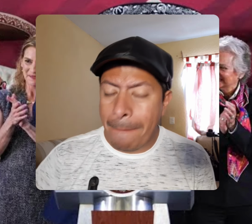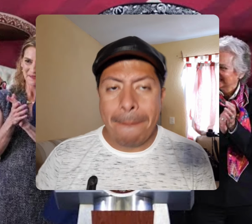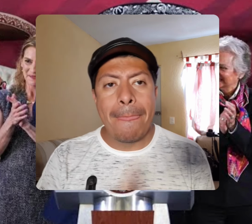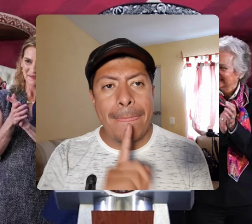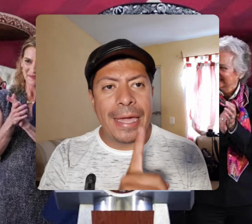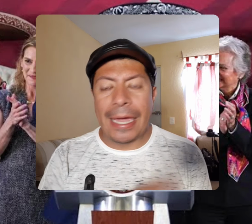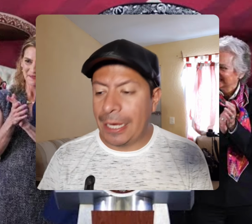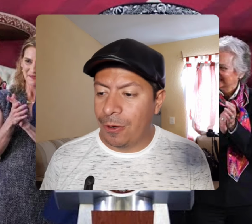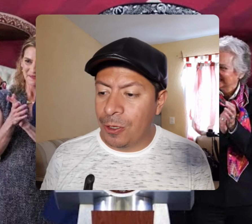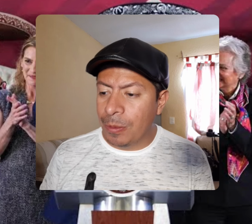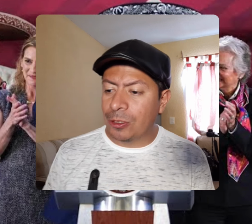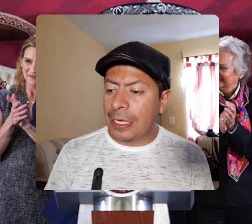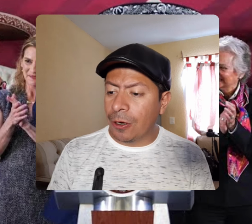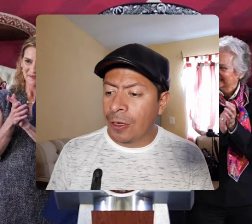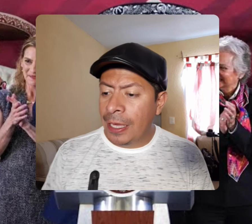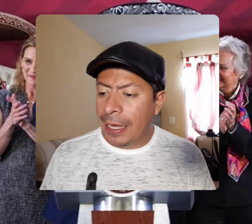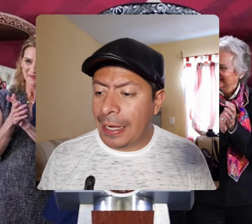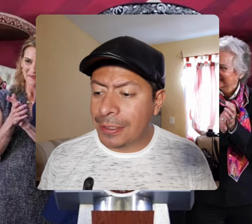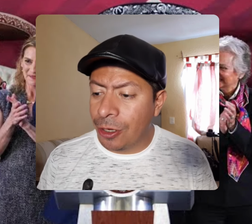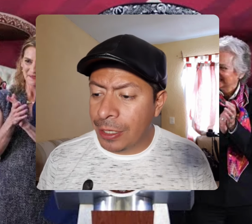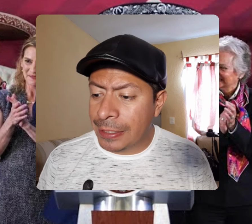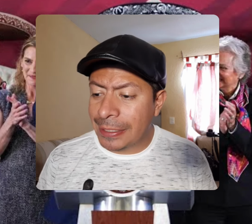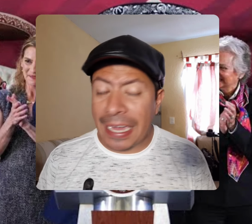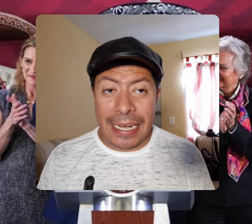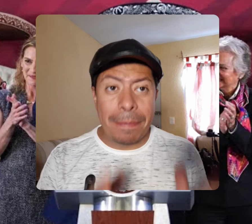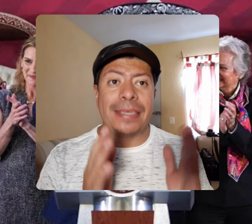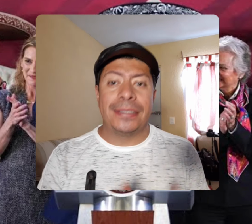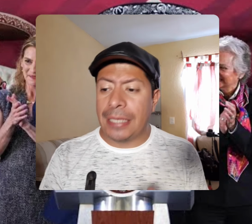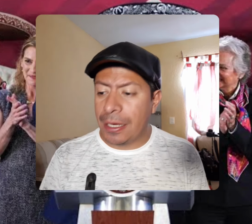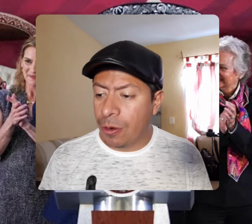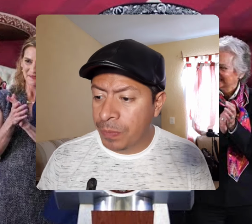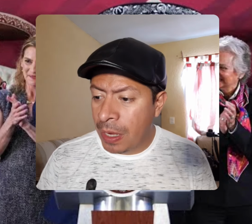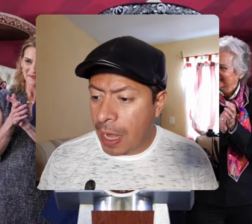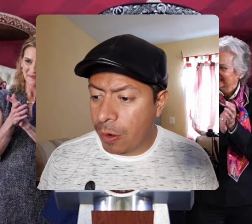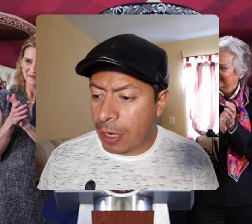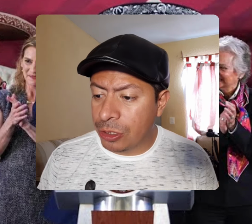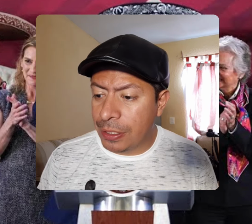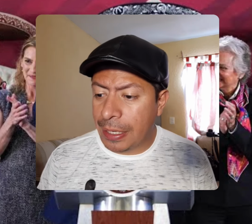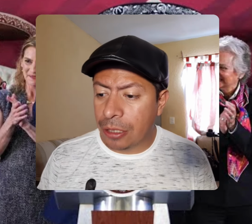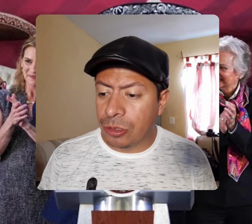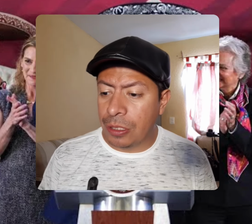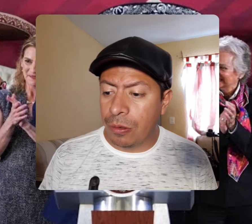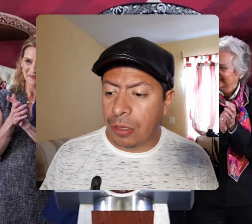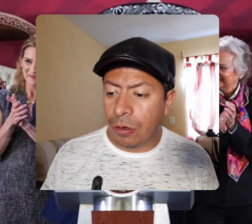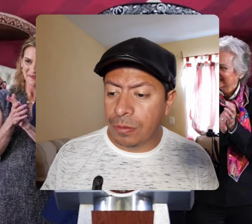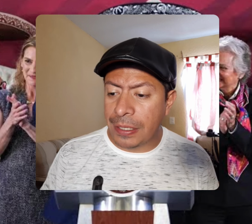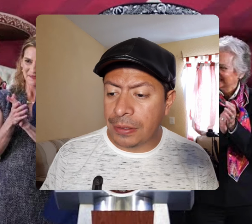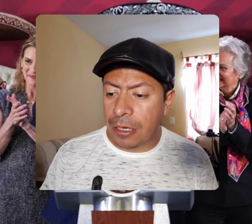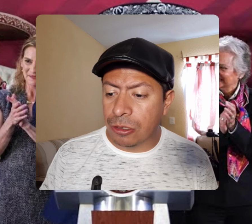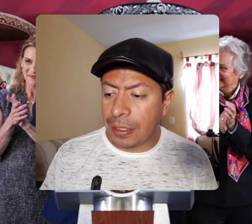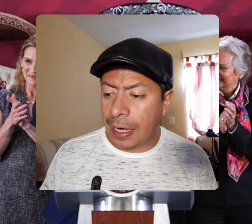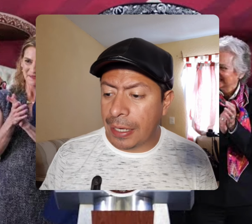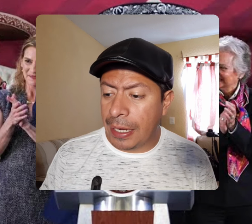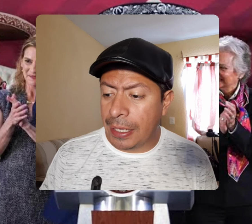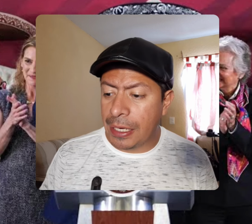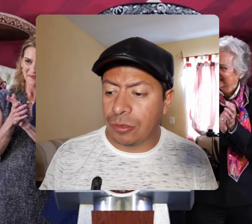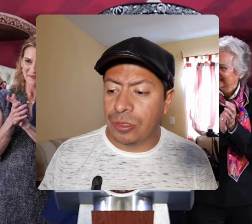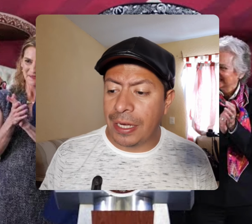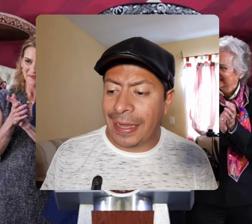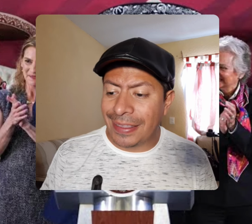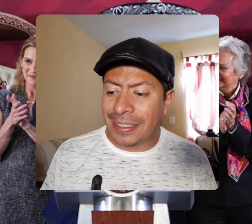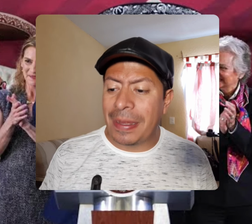perspectiva de género. Y número 5, elecciones en el magisterio. Ahora los sindicatos, incluyendo los magisterios, tendrán que